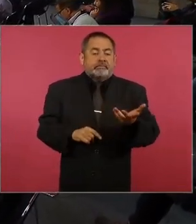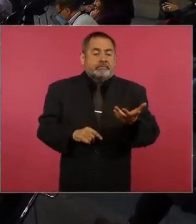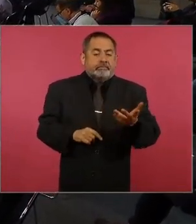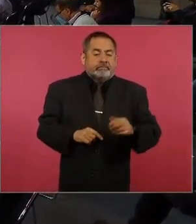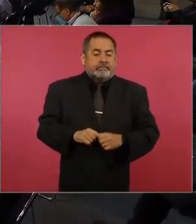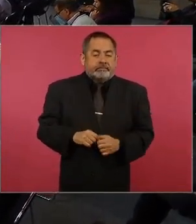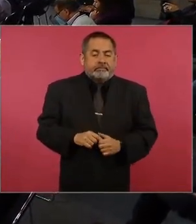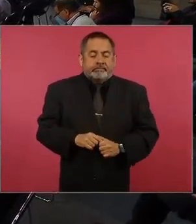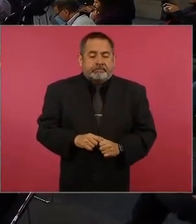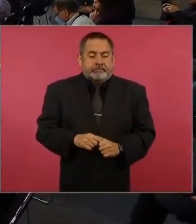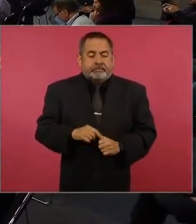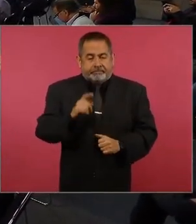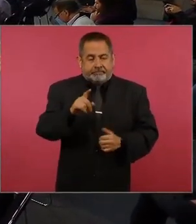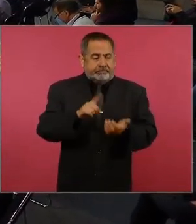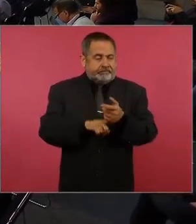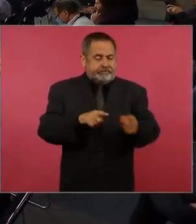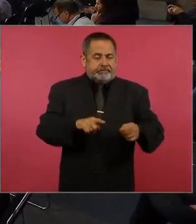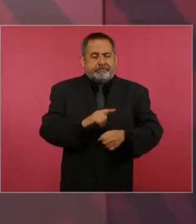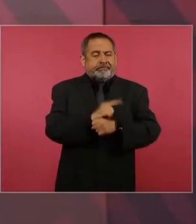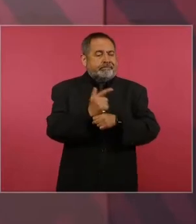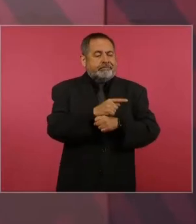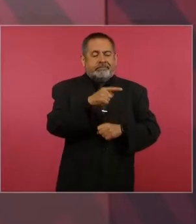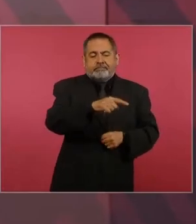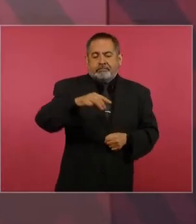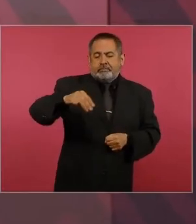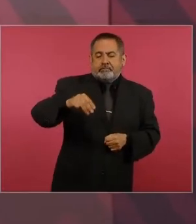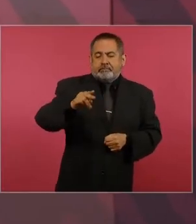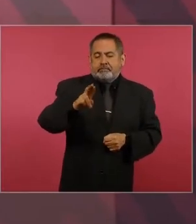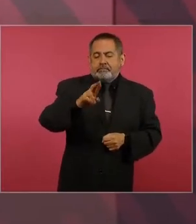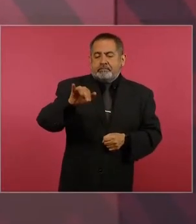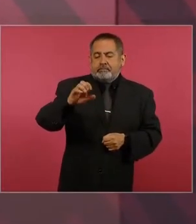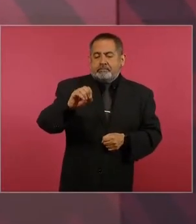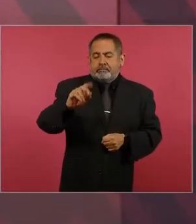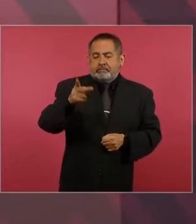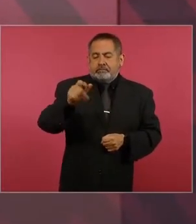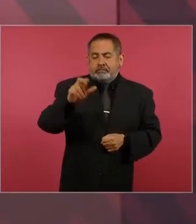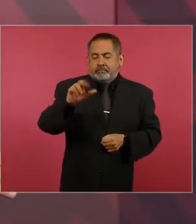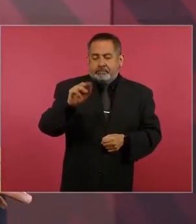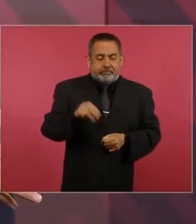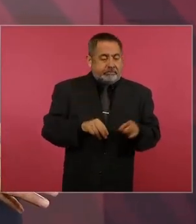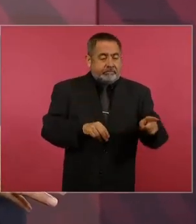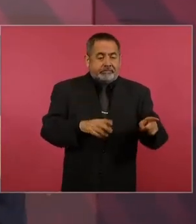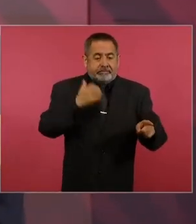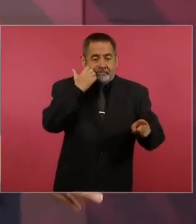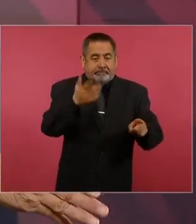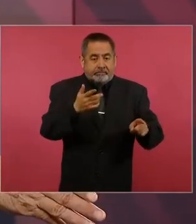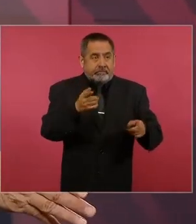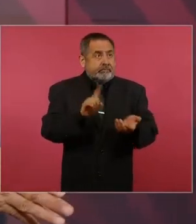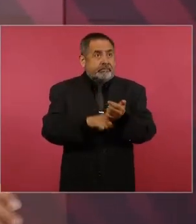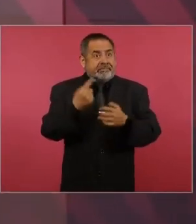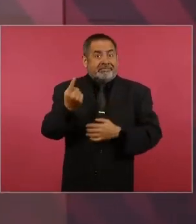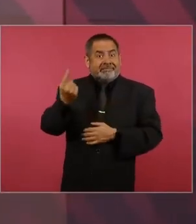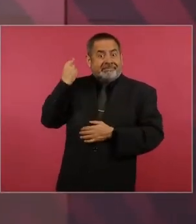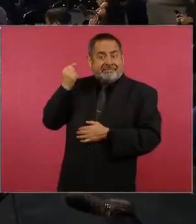el licenciado Murillo Cara lo querían hacer en Semana